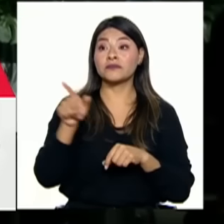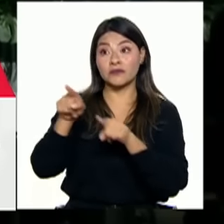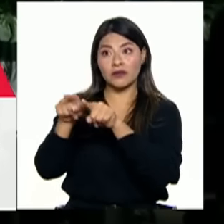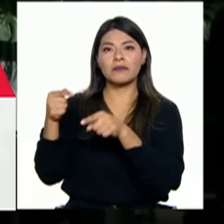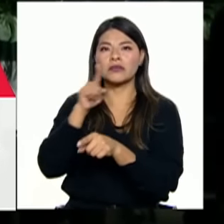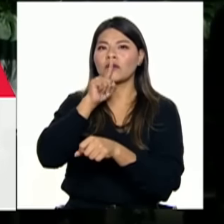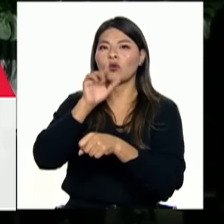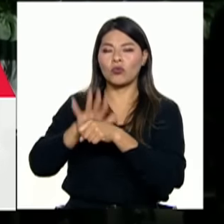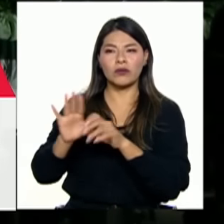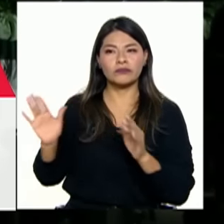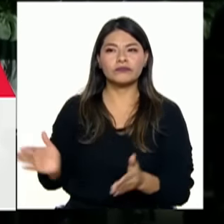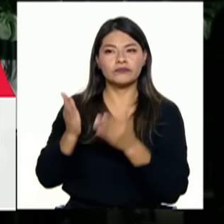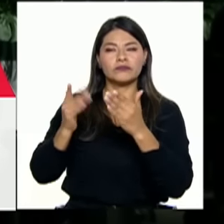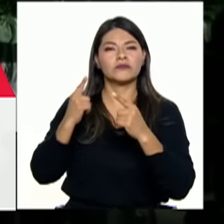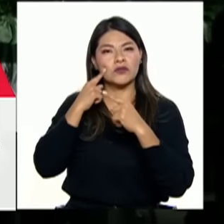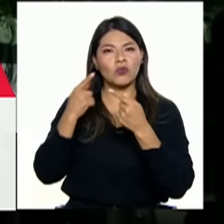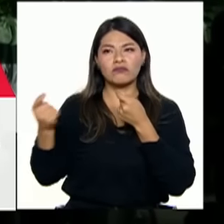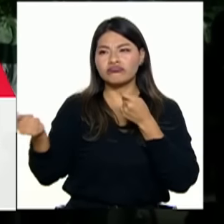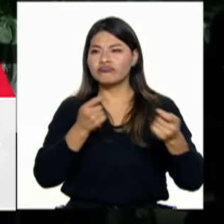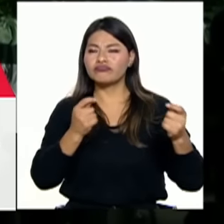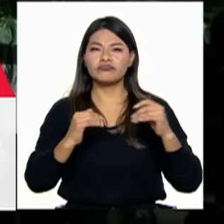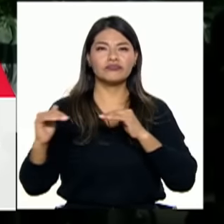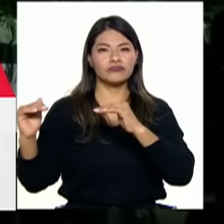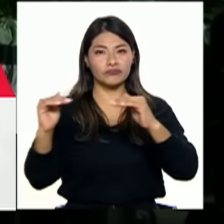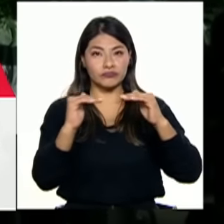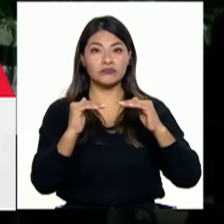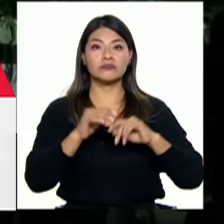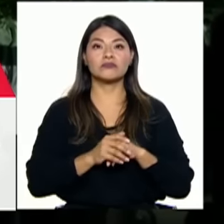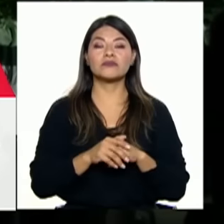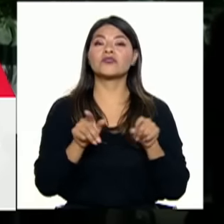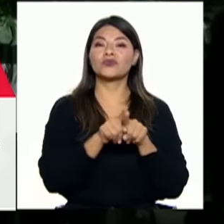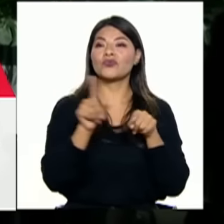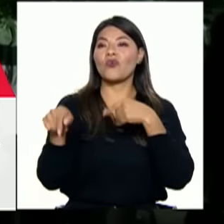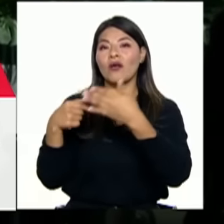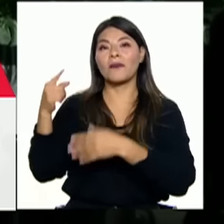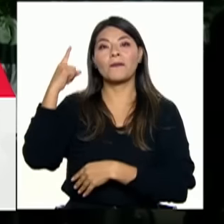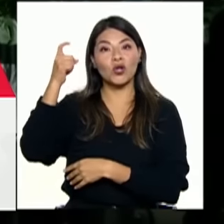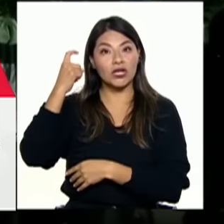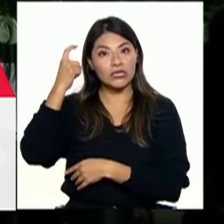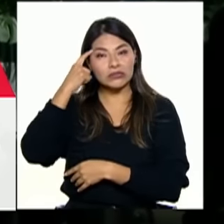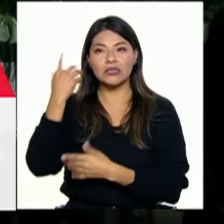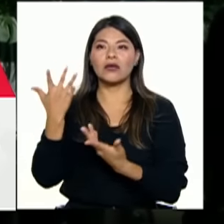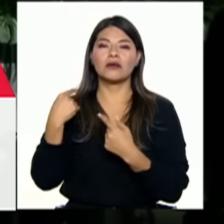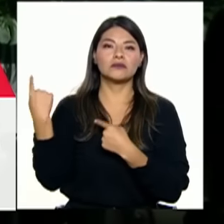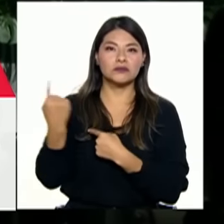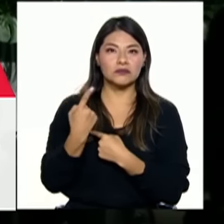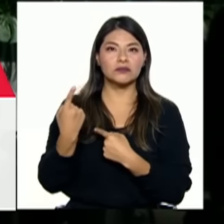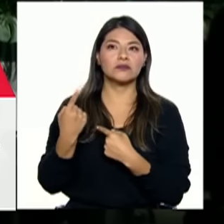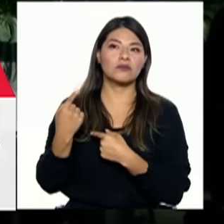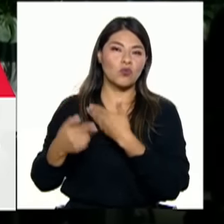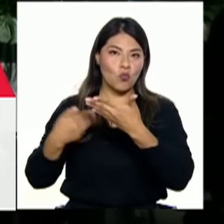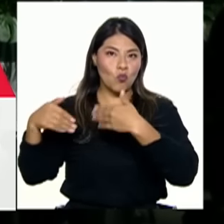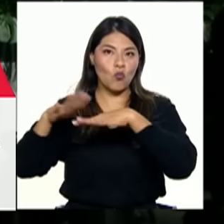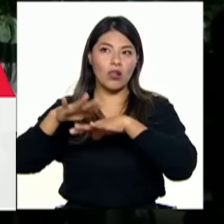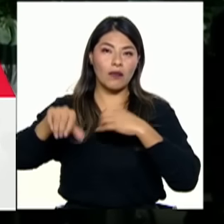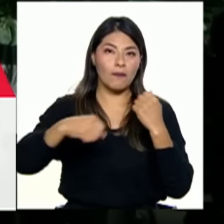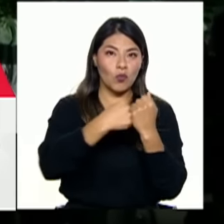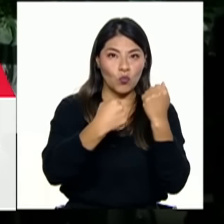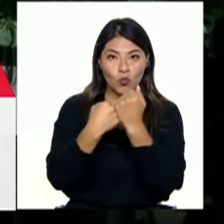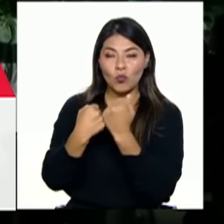el desarrollo y la competitividad de la industria nacional a través de políticas públicas favorables, programas de apoyo